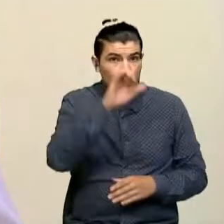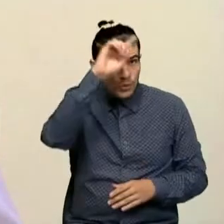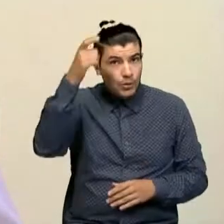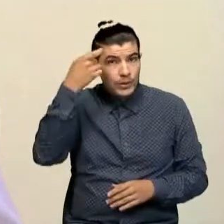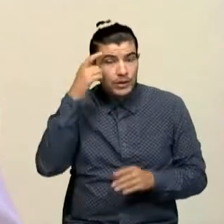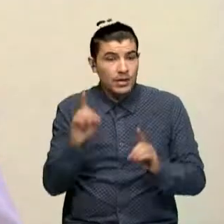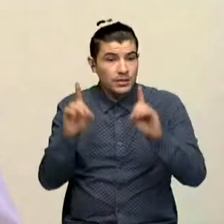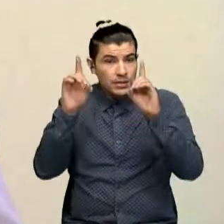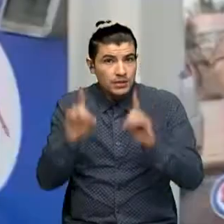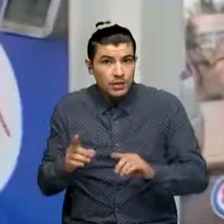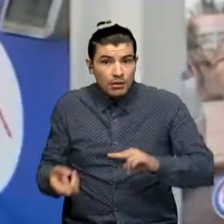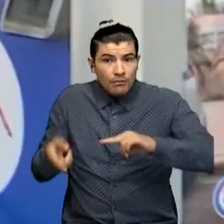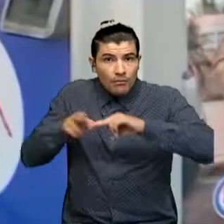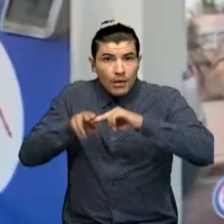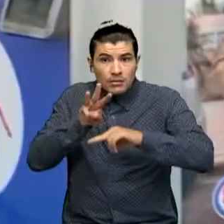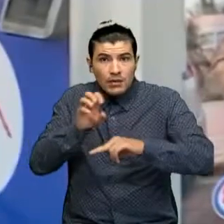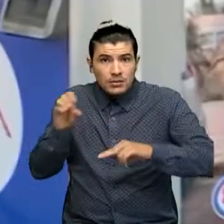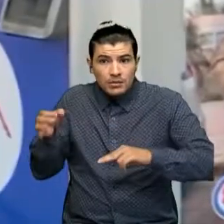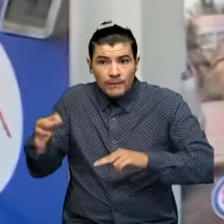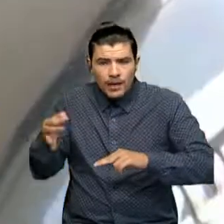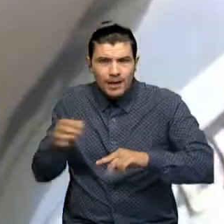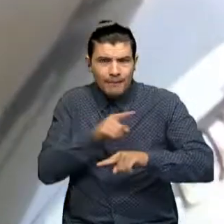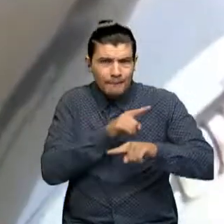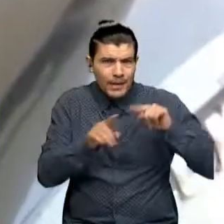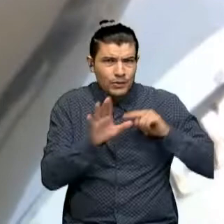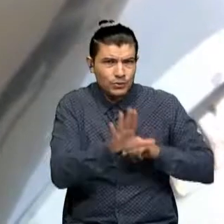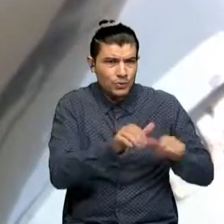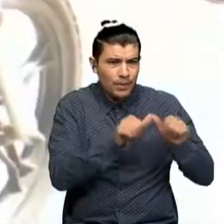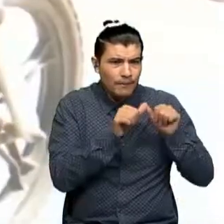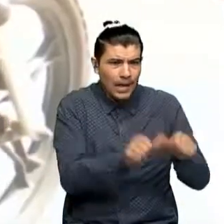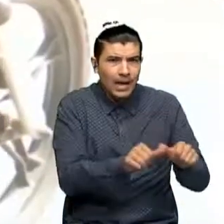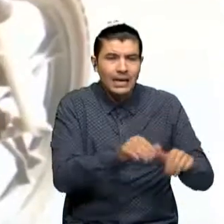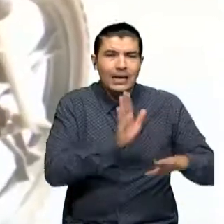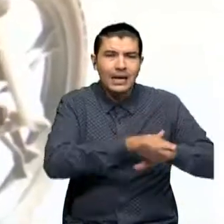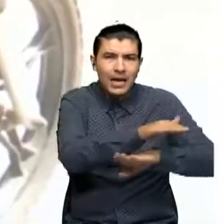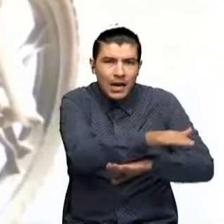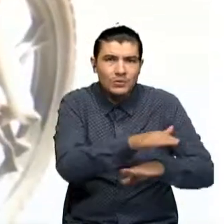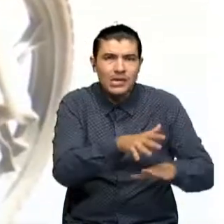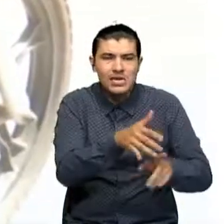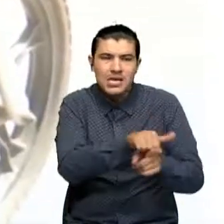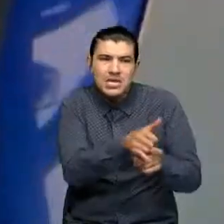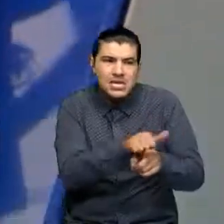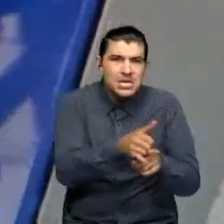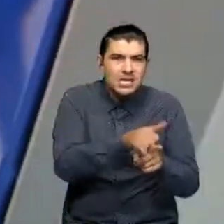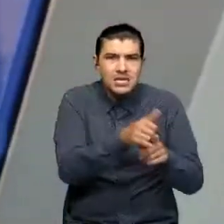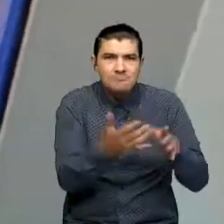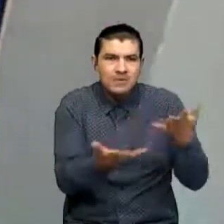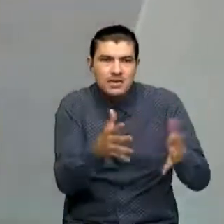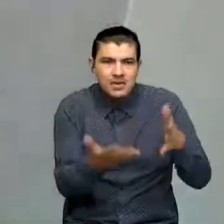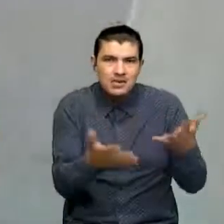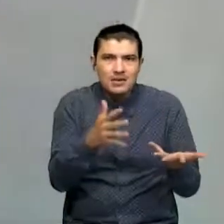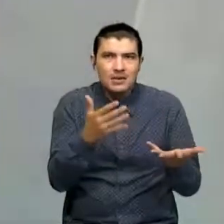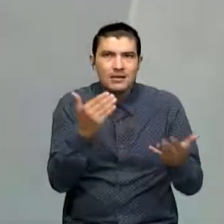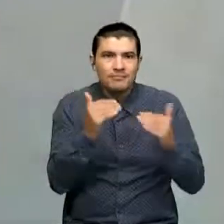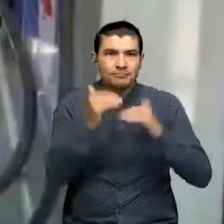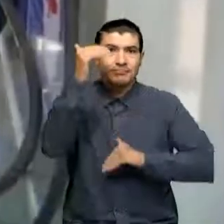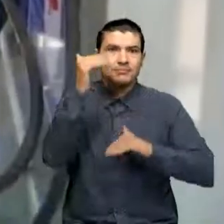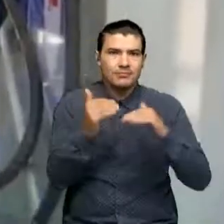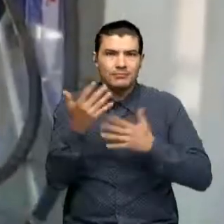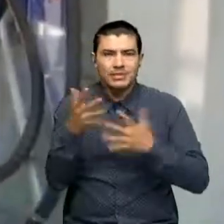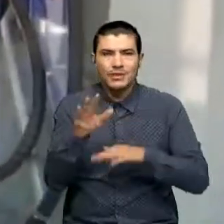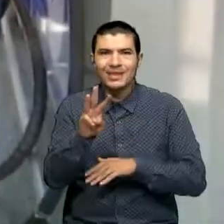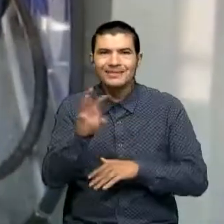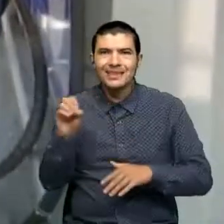del aumento de los precios sin embargo este congelamiento genera un desequilibrio en los en los precios alrededor de